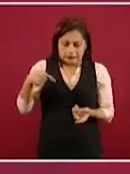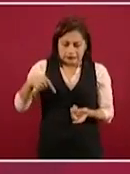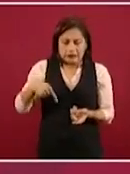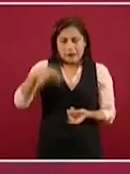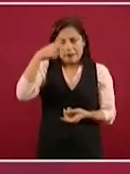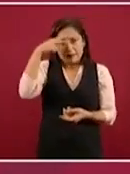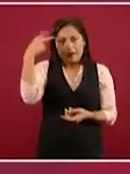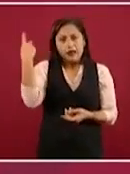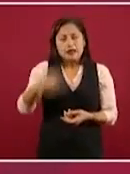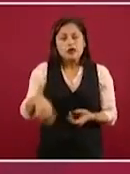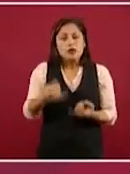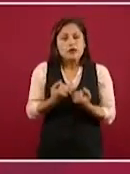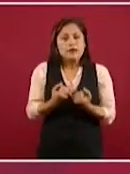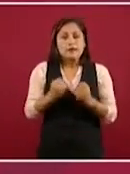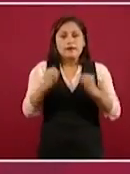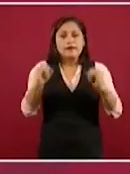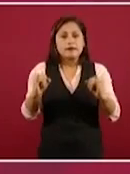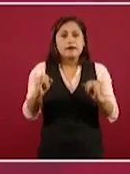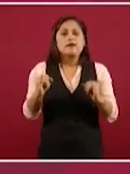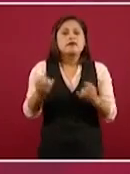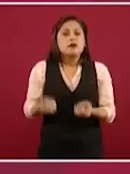2.